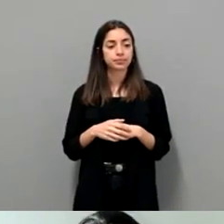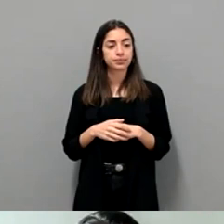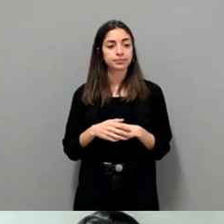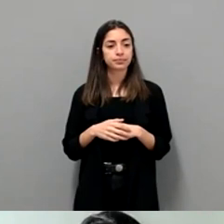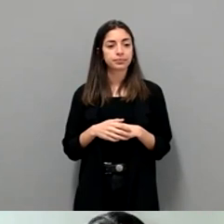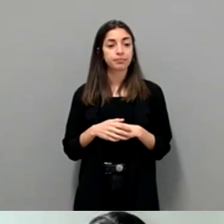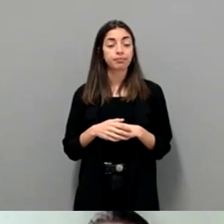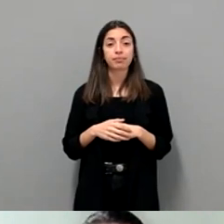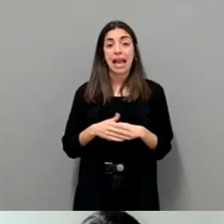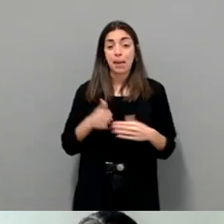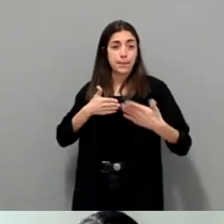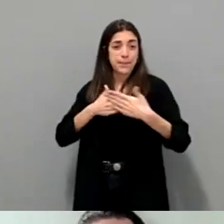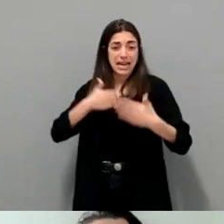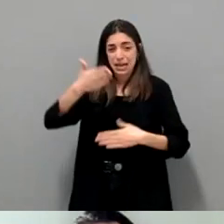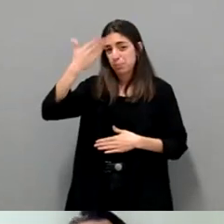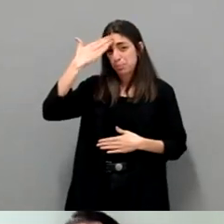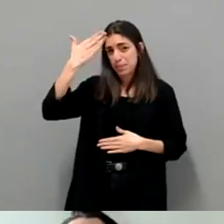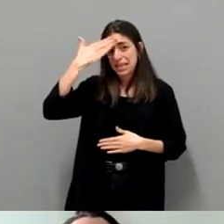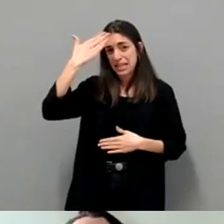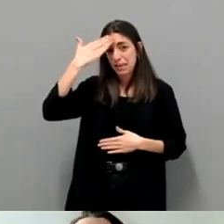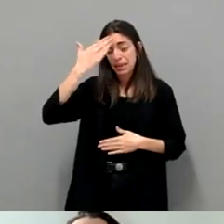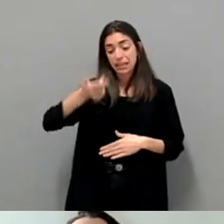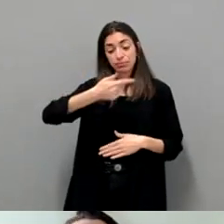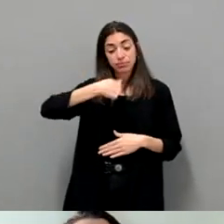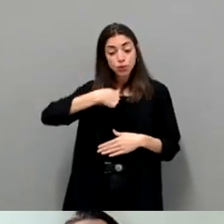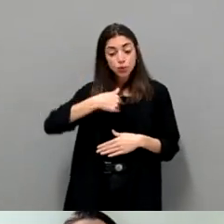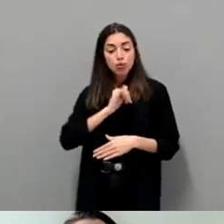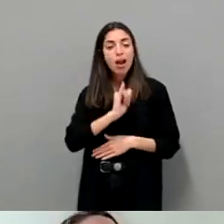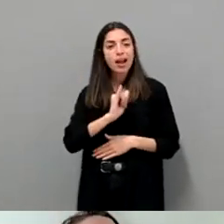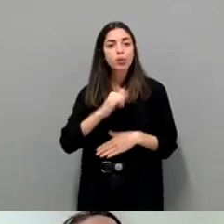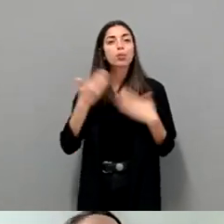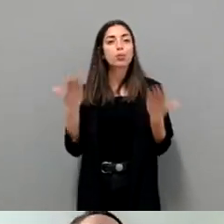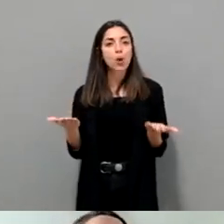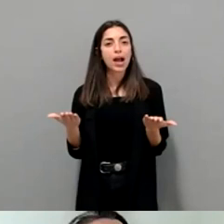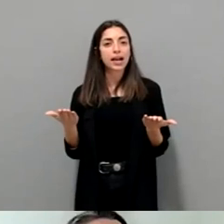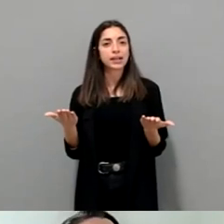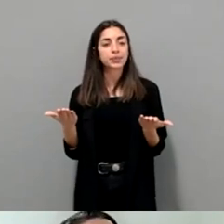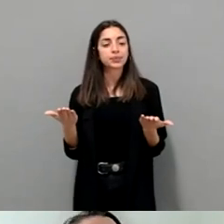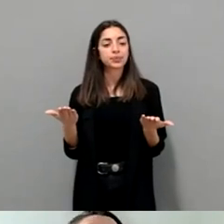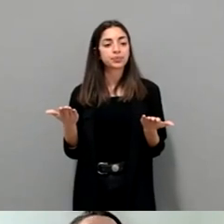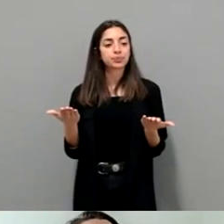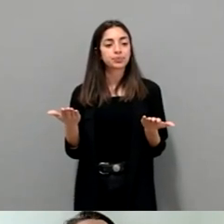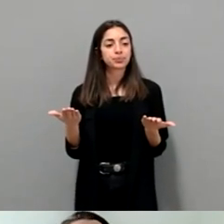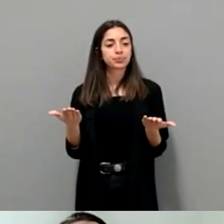La principal barrera que tengo es la